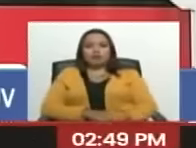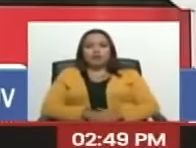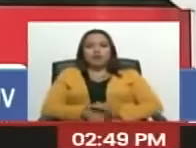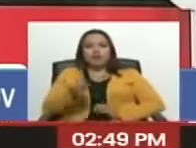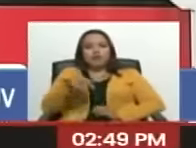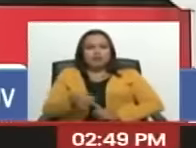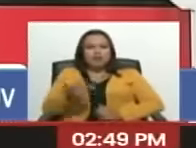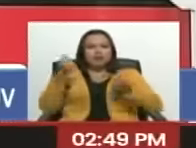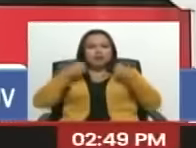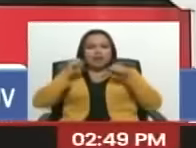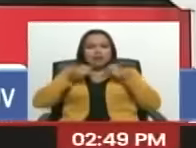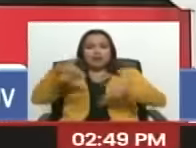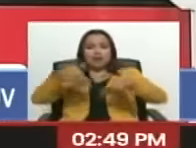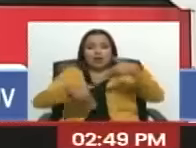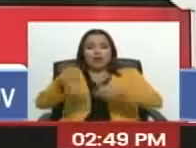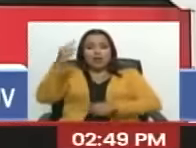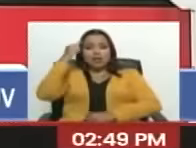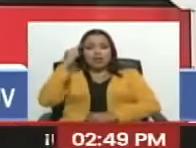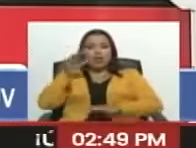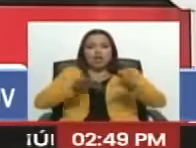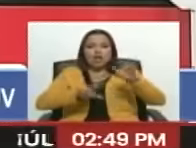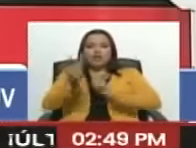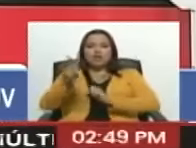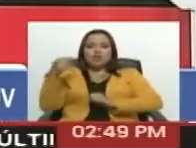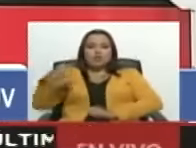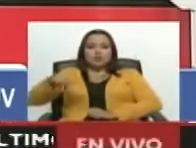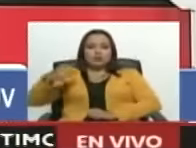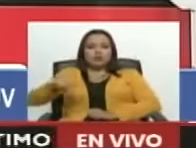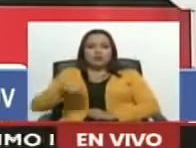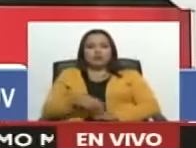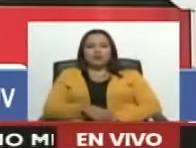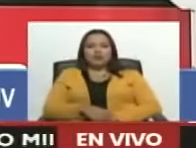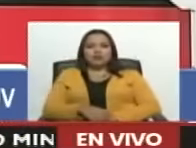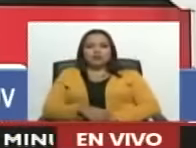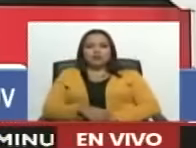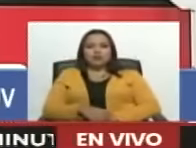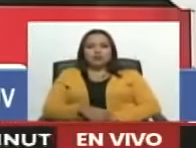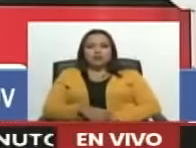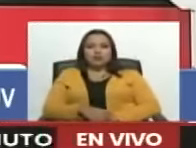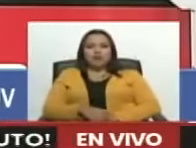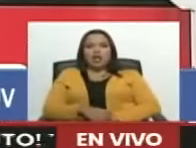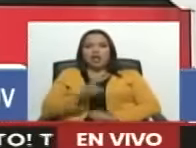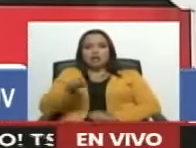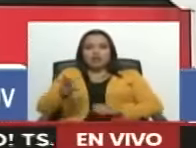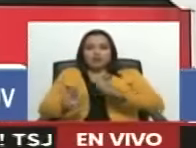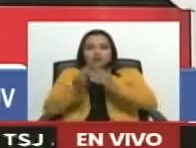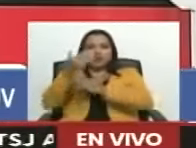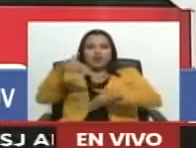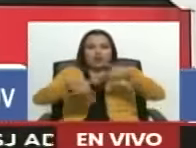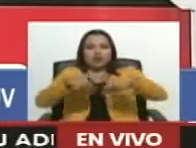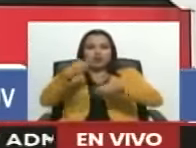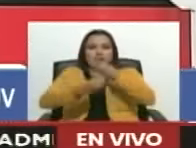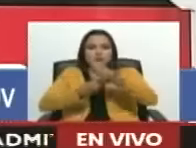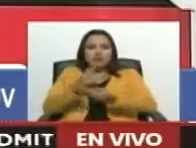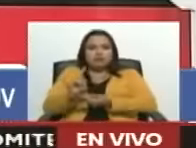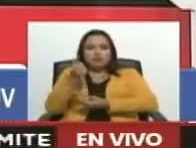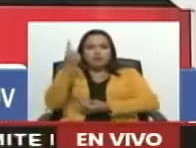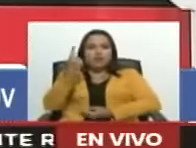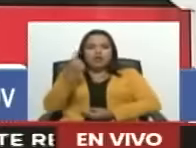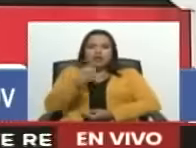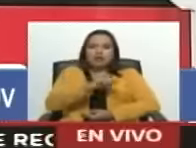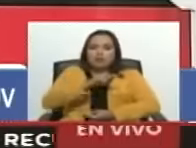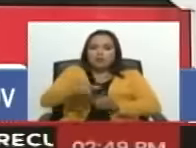día 12 de noviembre, la feria electoral que arranca el 1 de noviembre al 28 de